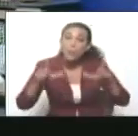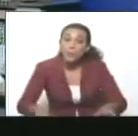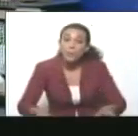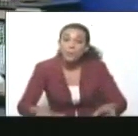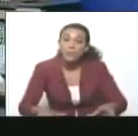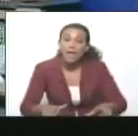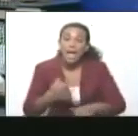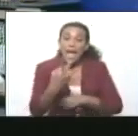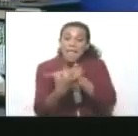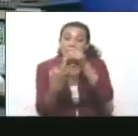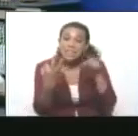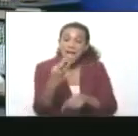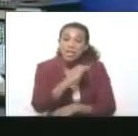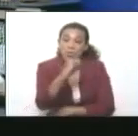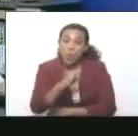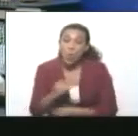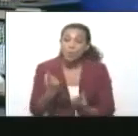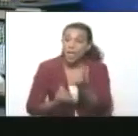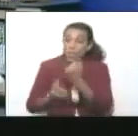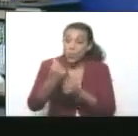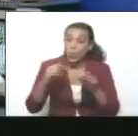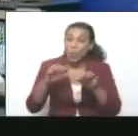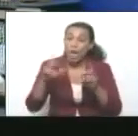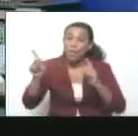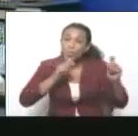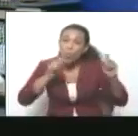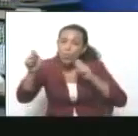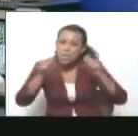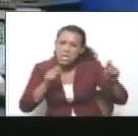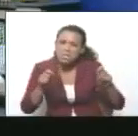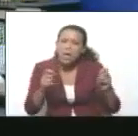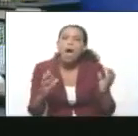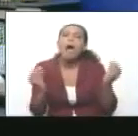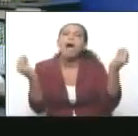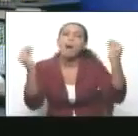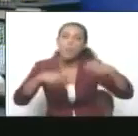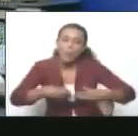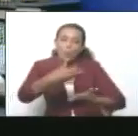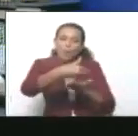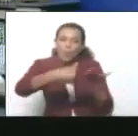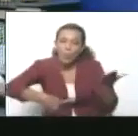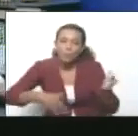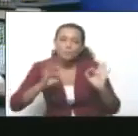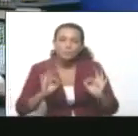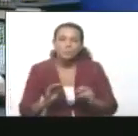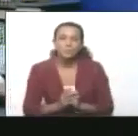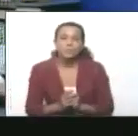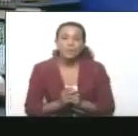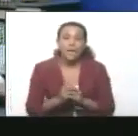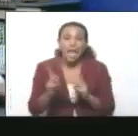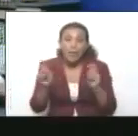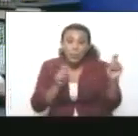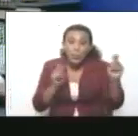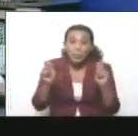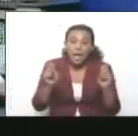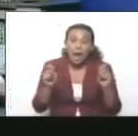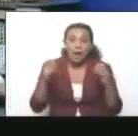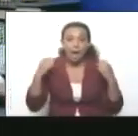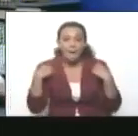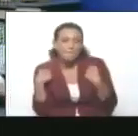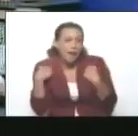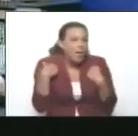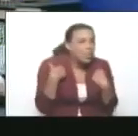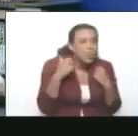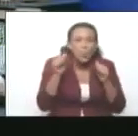Tres zonas de desarrollo turístico. De tal manera que ese fue el concepto, mi comandante, el ecoturismo, la aventura, tomando en